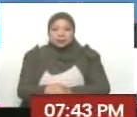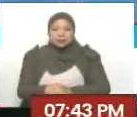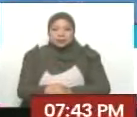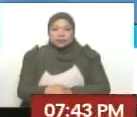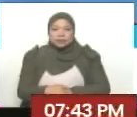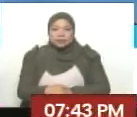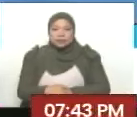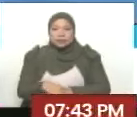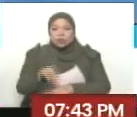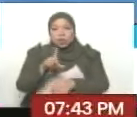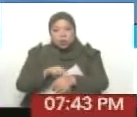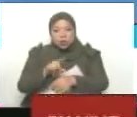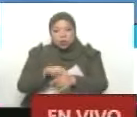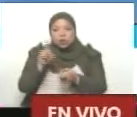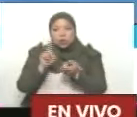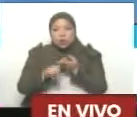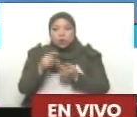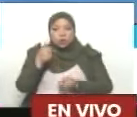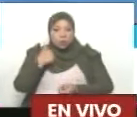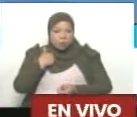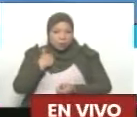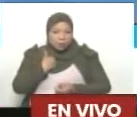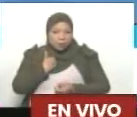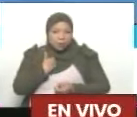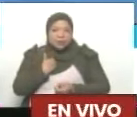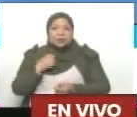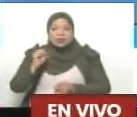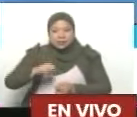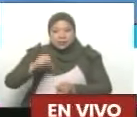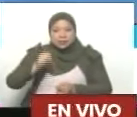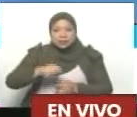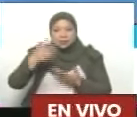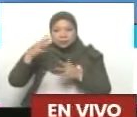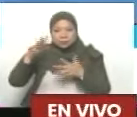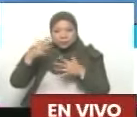con la doctora Cilia Flores. ¿Qué le parece?